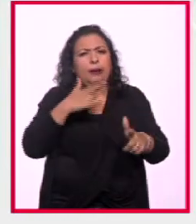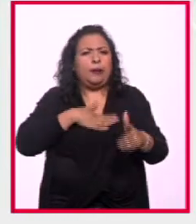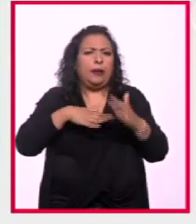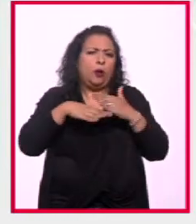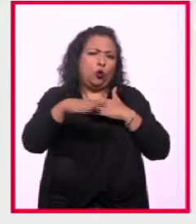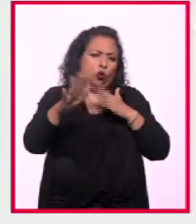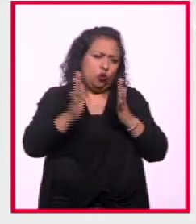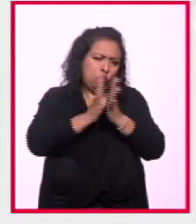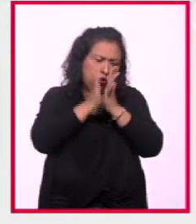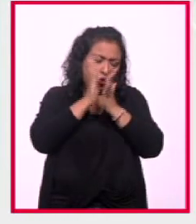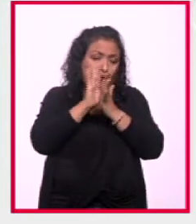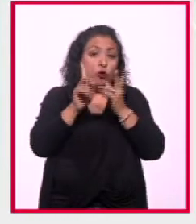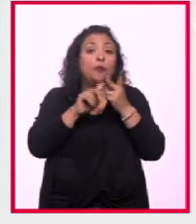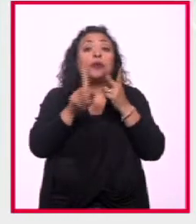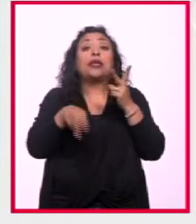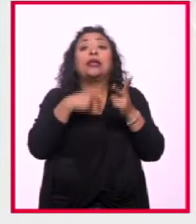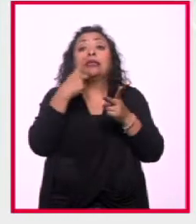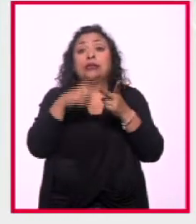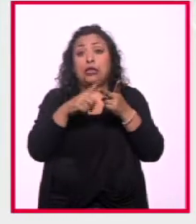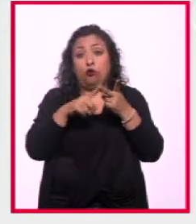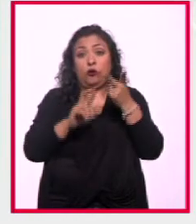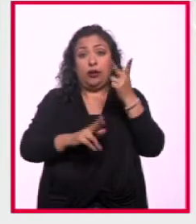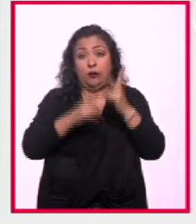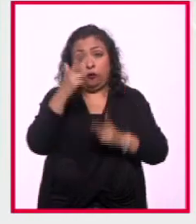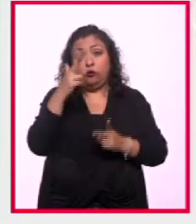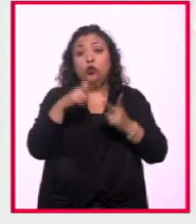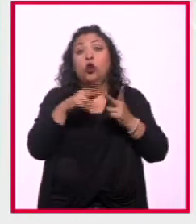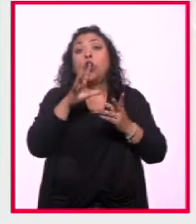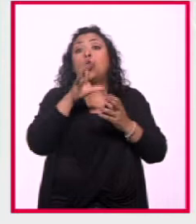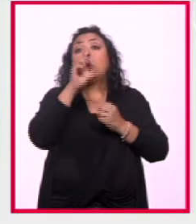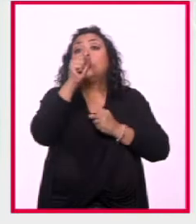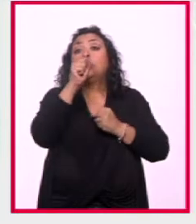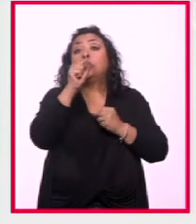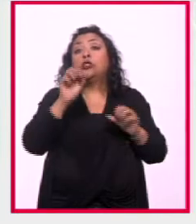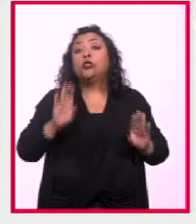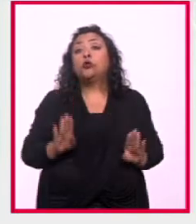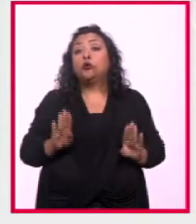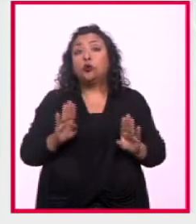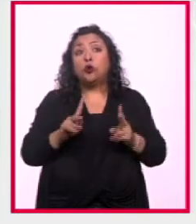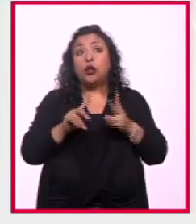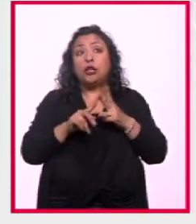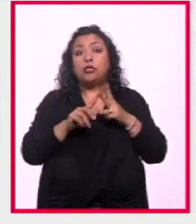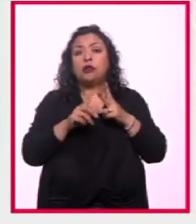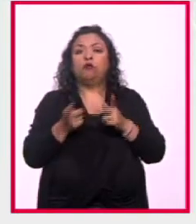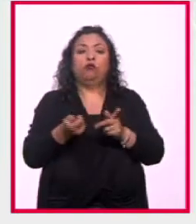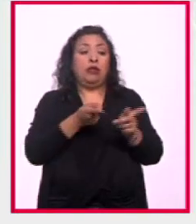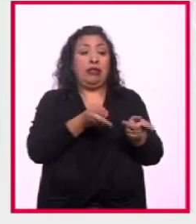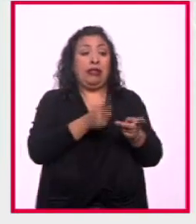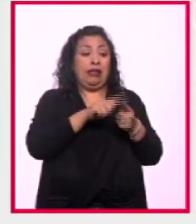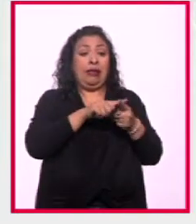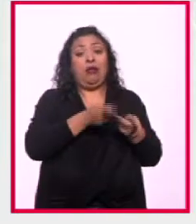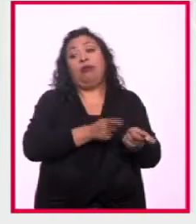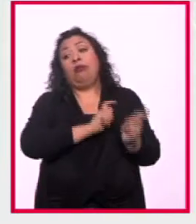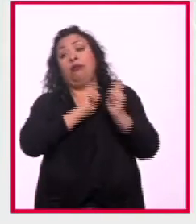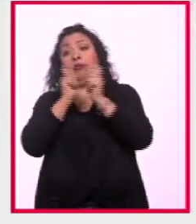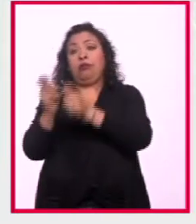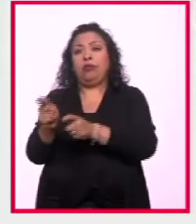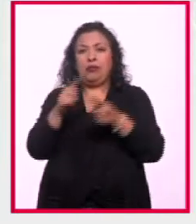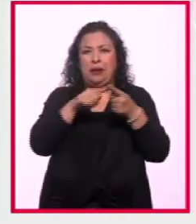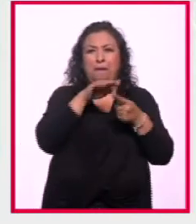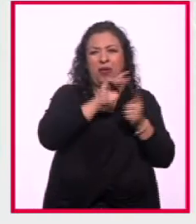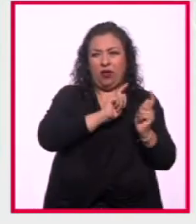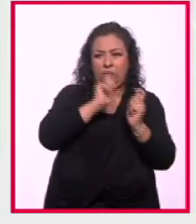hay una segunda revolución que es la constitucionalista que es la que toma la estafeta dejada por madera